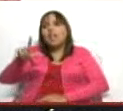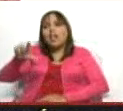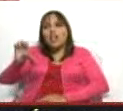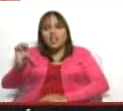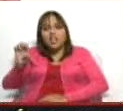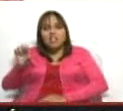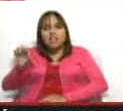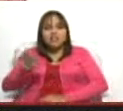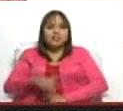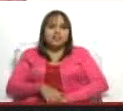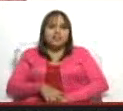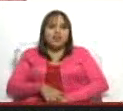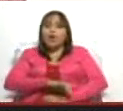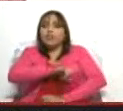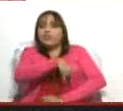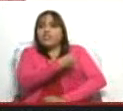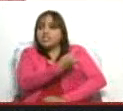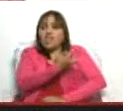No.